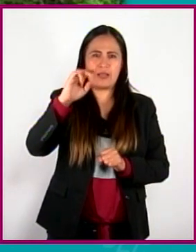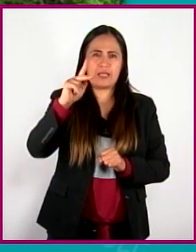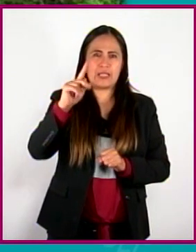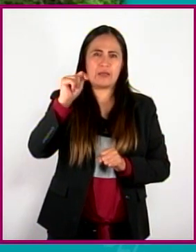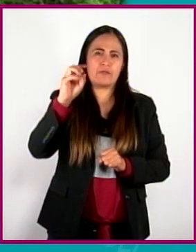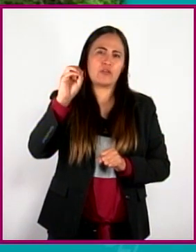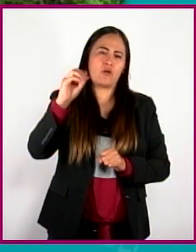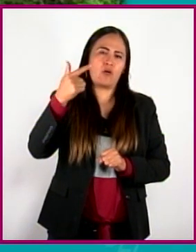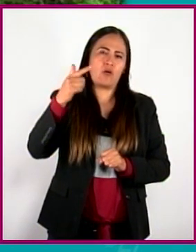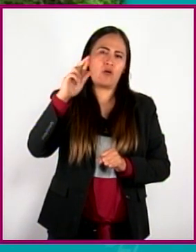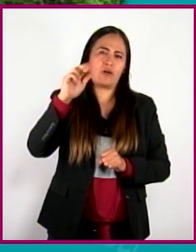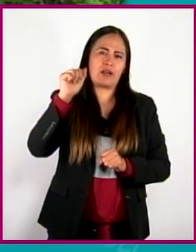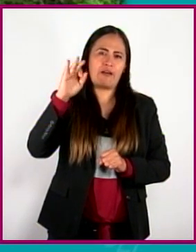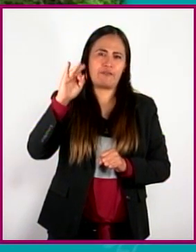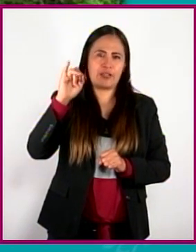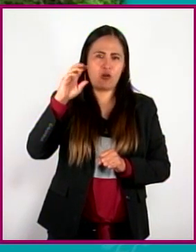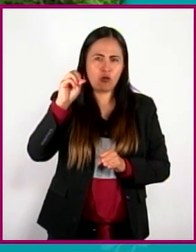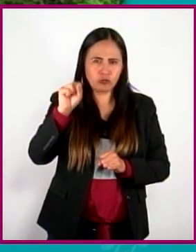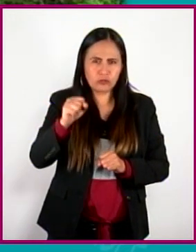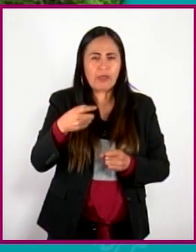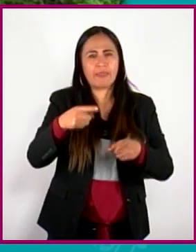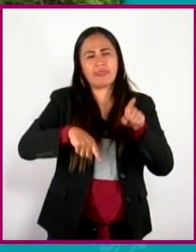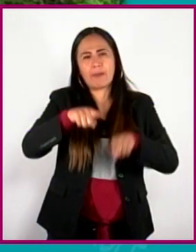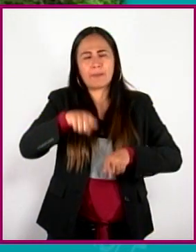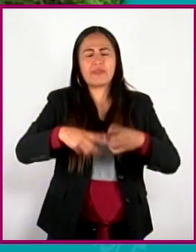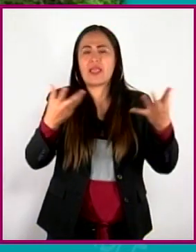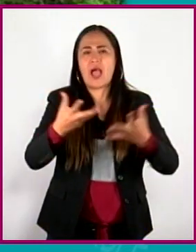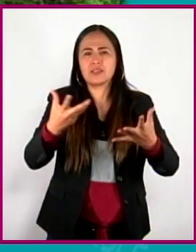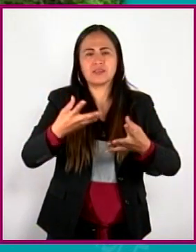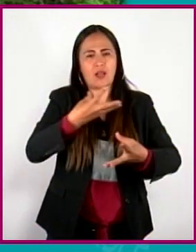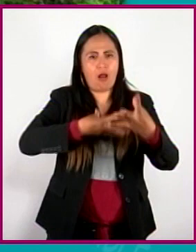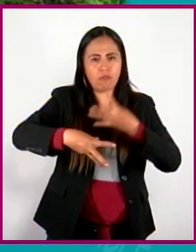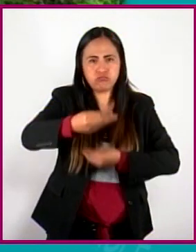transacción y de las entidades que están involucradas en esas transacciones.